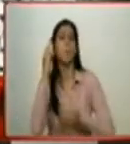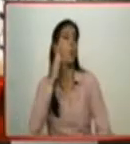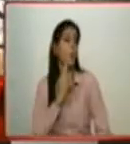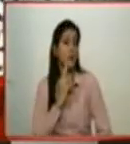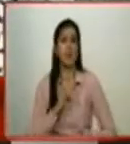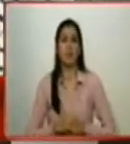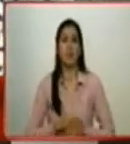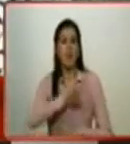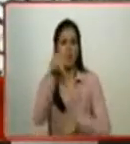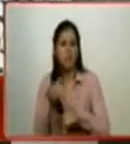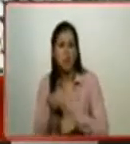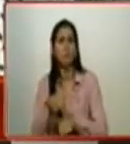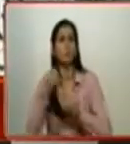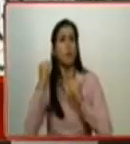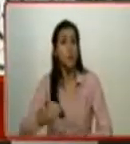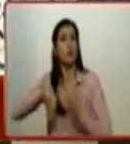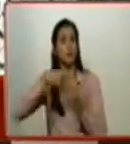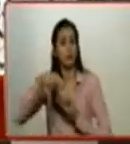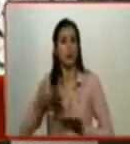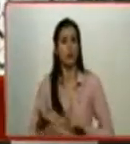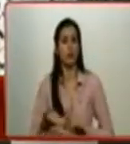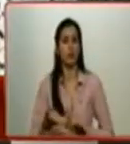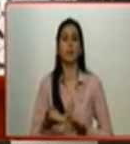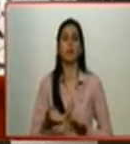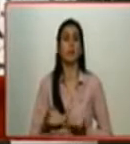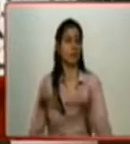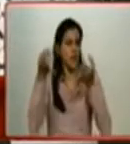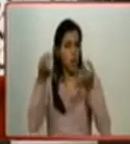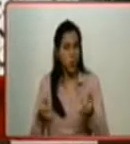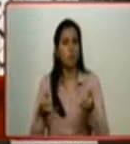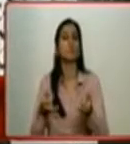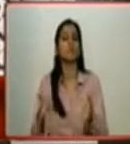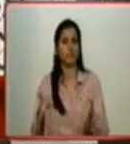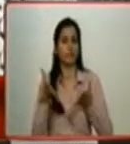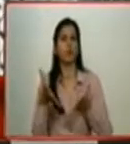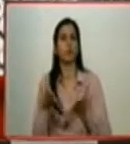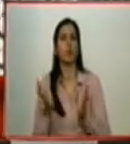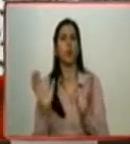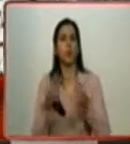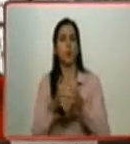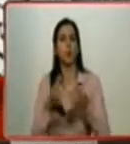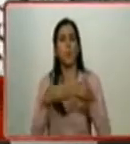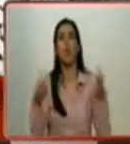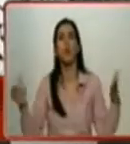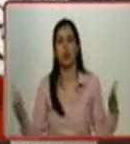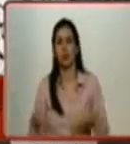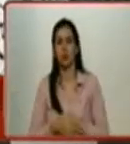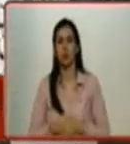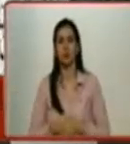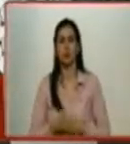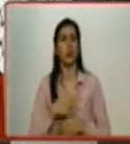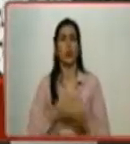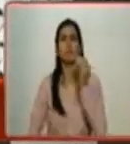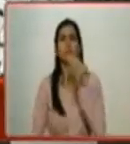bolivariana, nacionalista y revolucionaria, que está segura del triunfo del movimiento popular. Nosotros hemos nacido como